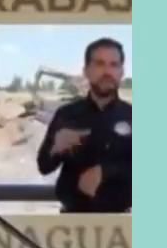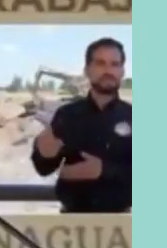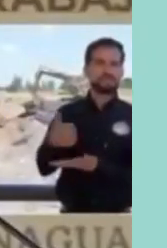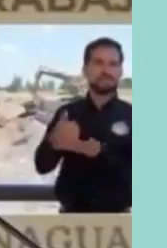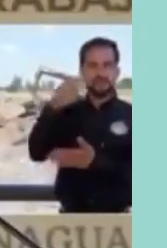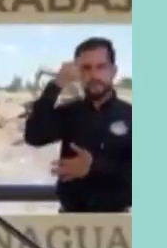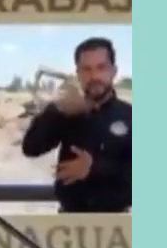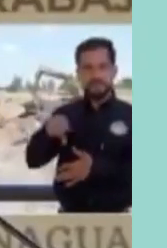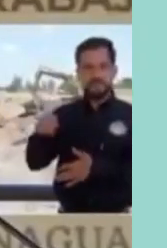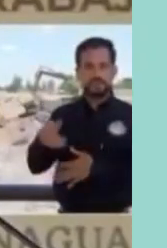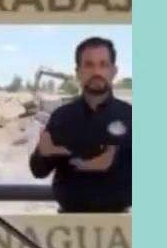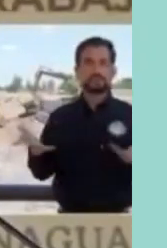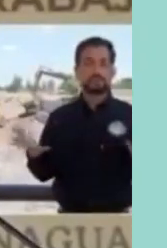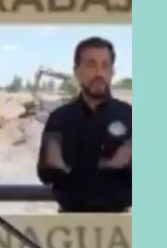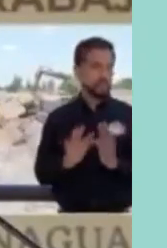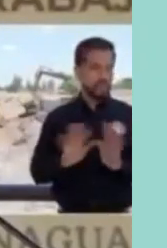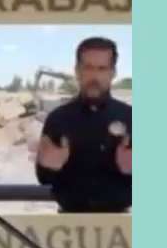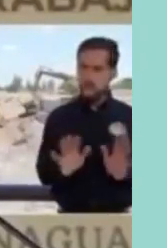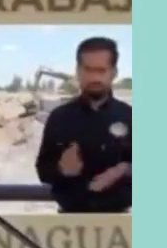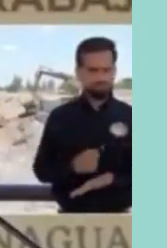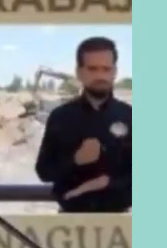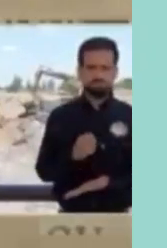ya se decidió